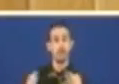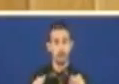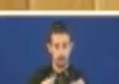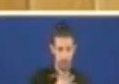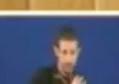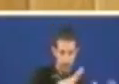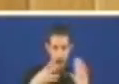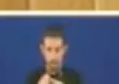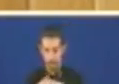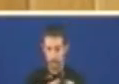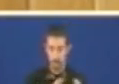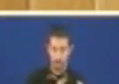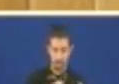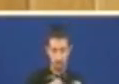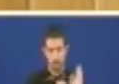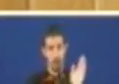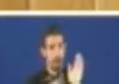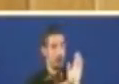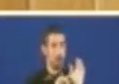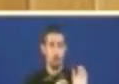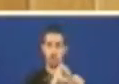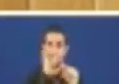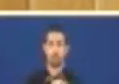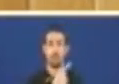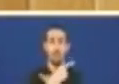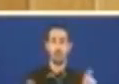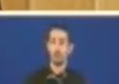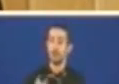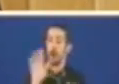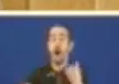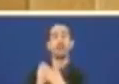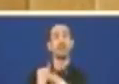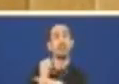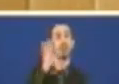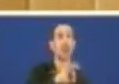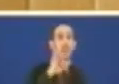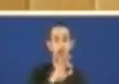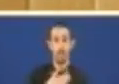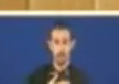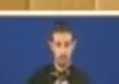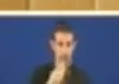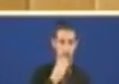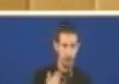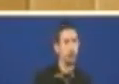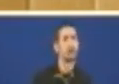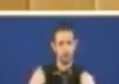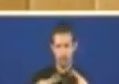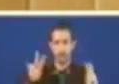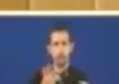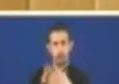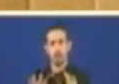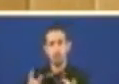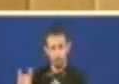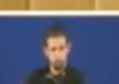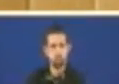esta normativa. Pero, mesmo así, o Instituto Galego de Consumo sí ten competencias. Ten competencias